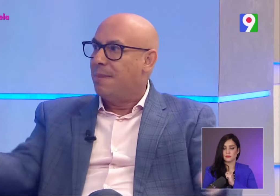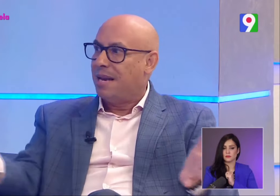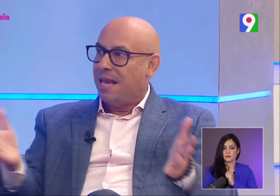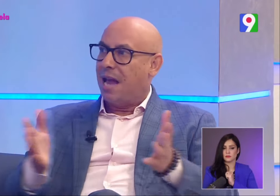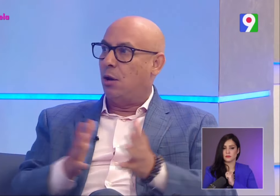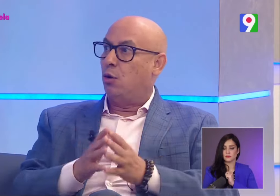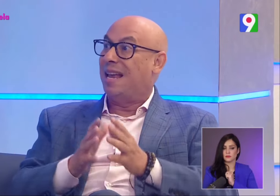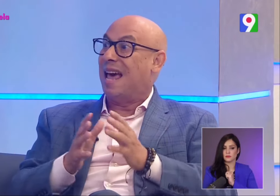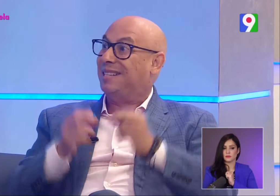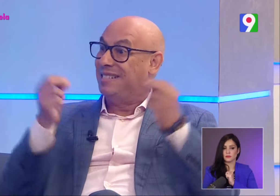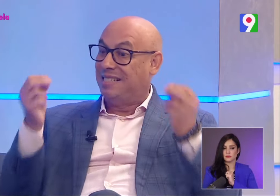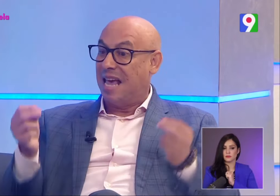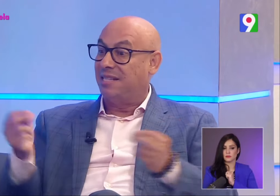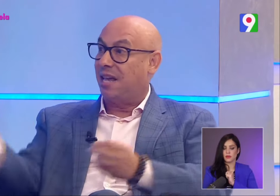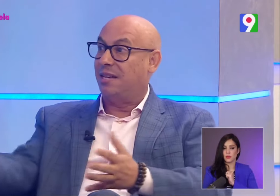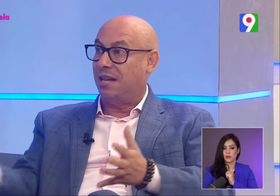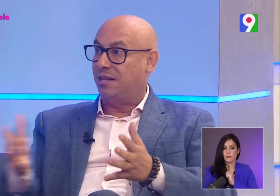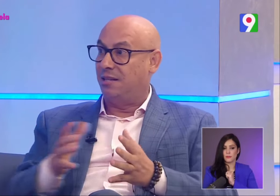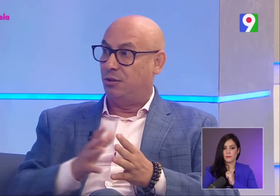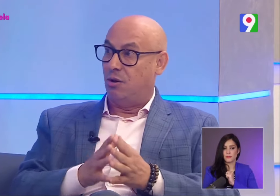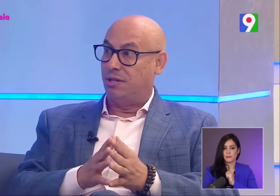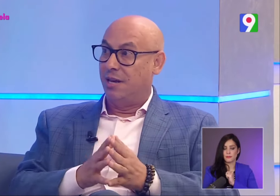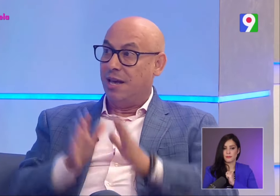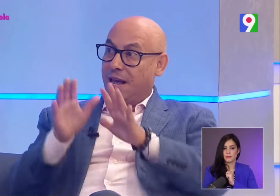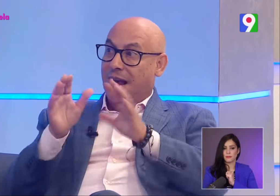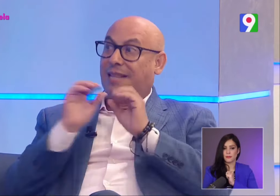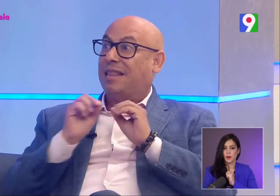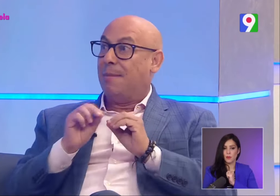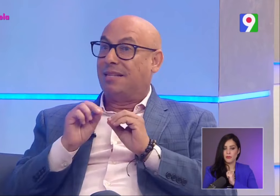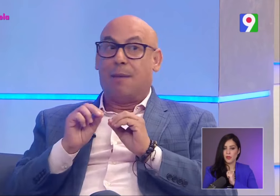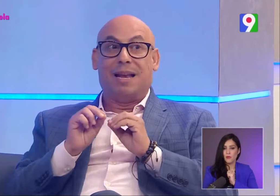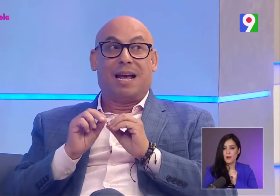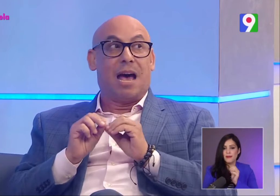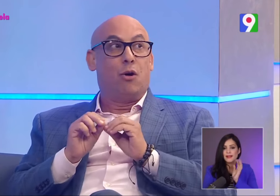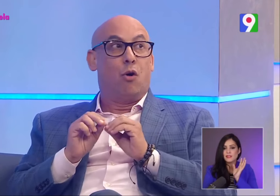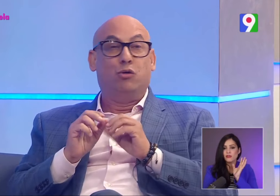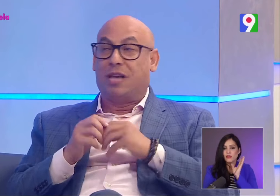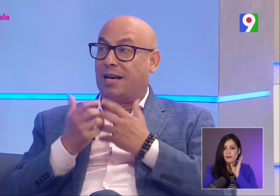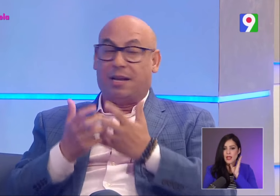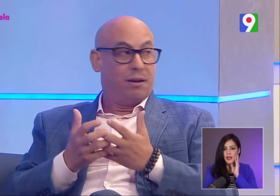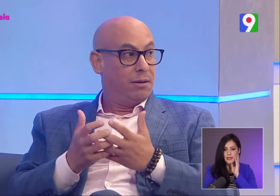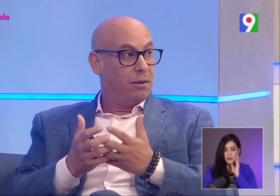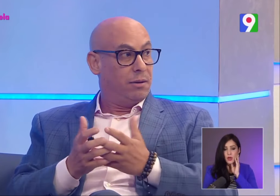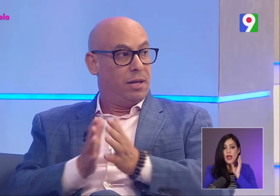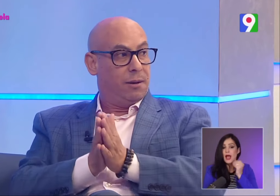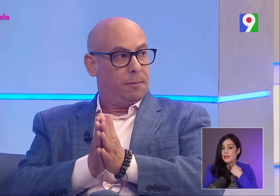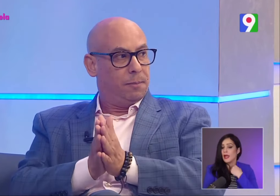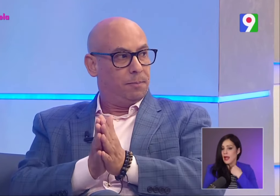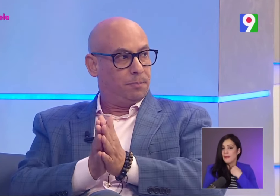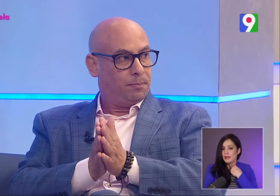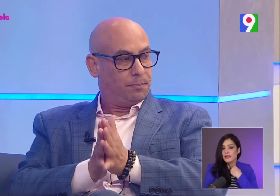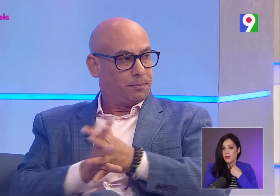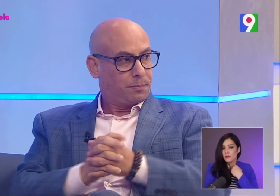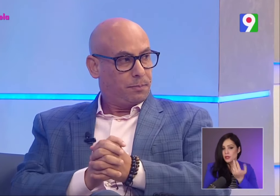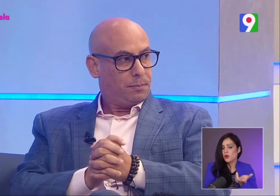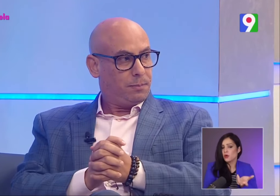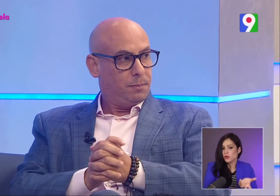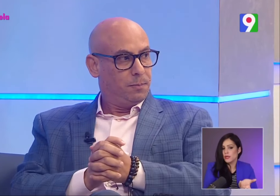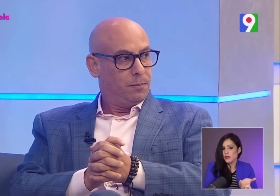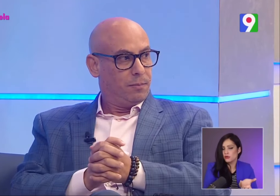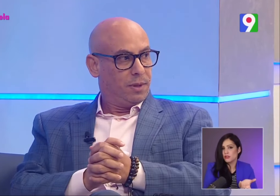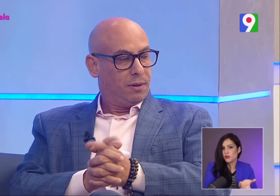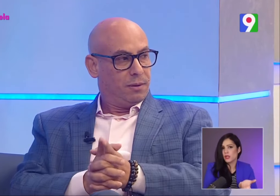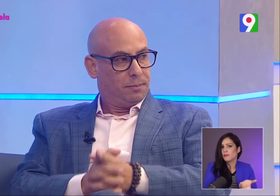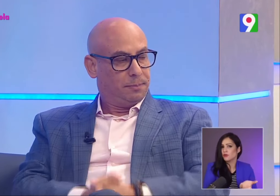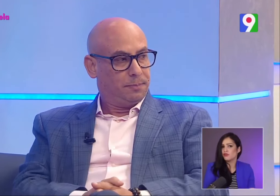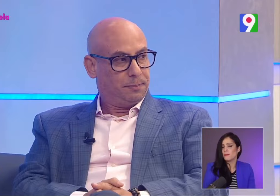una semana Y algo de la existencia de estas decisiones este tema se ha manejado cona eso a a me sorprendió cuando vi